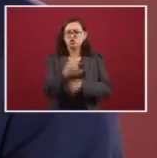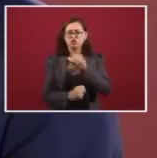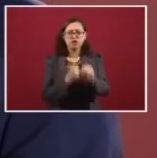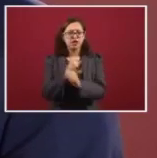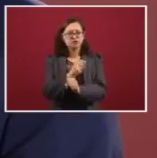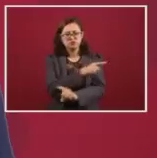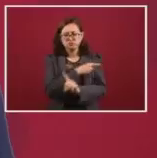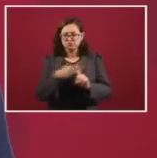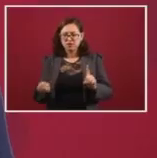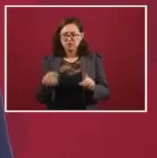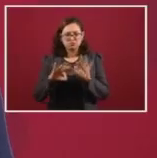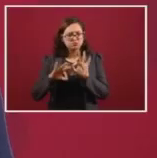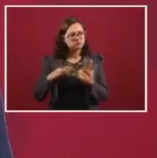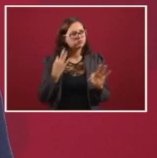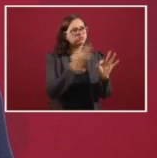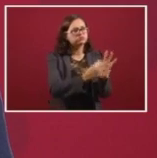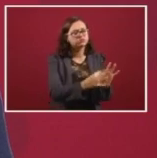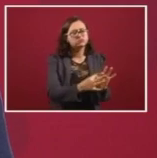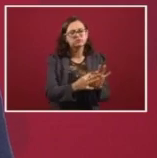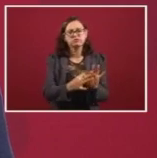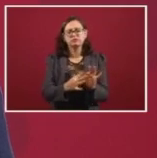2 años y medio.